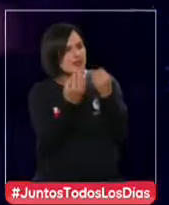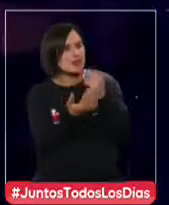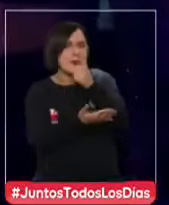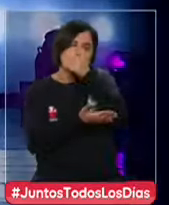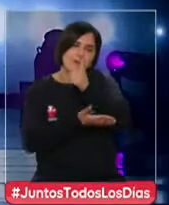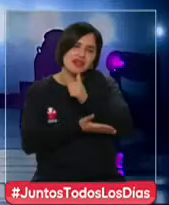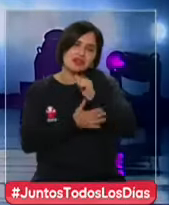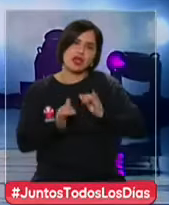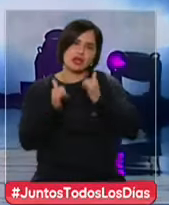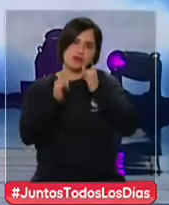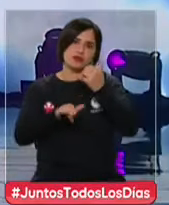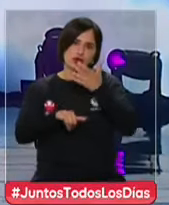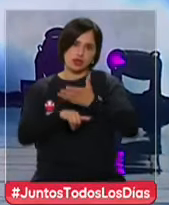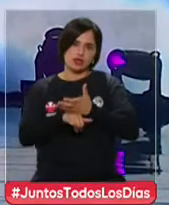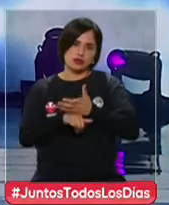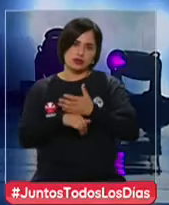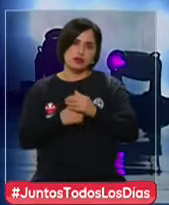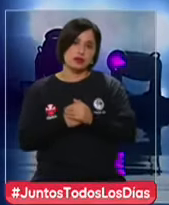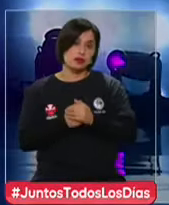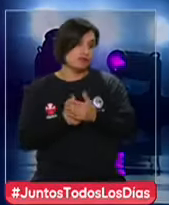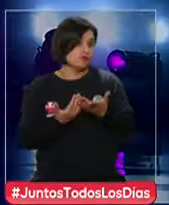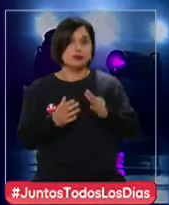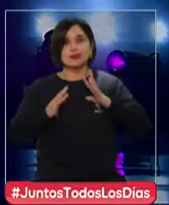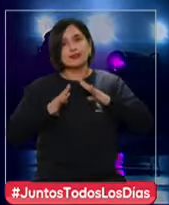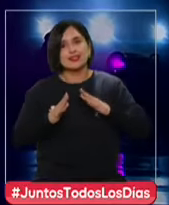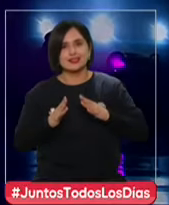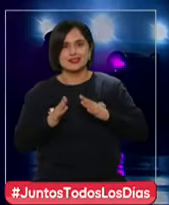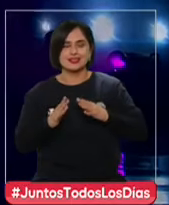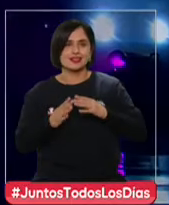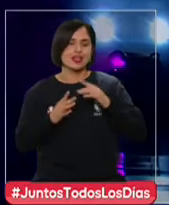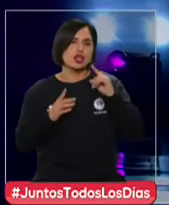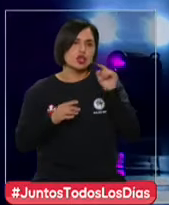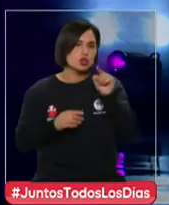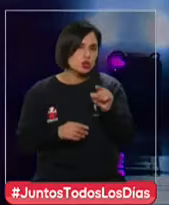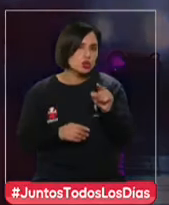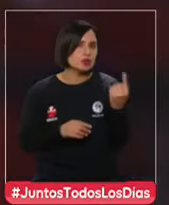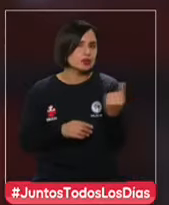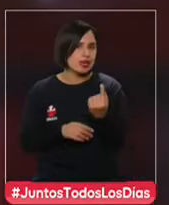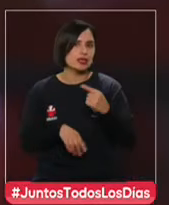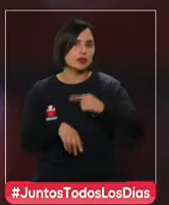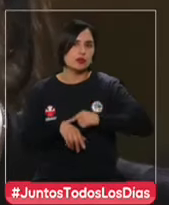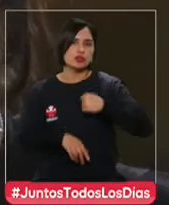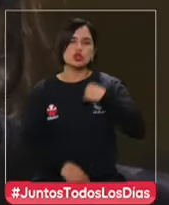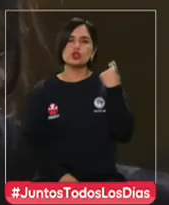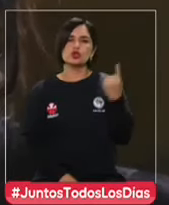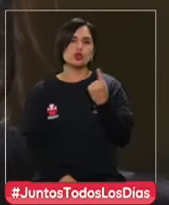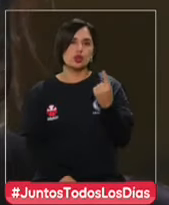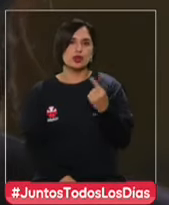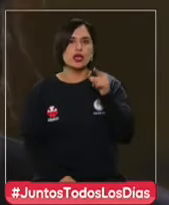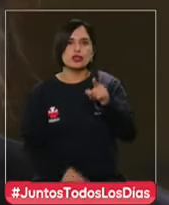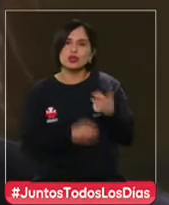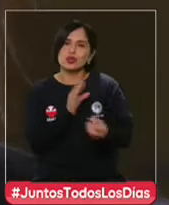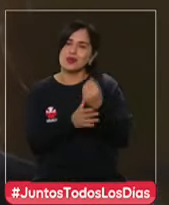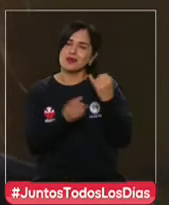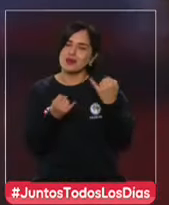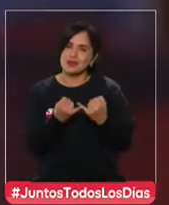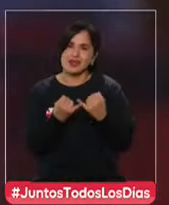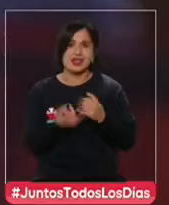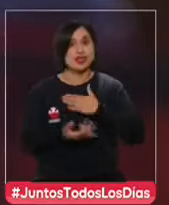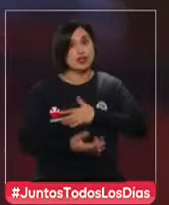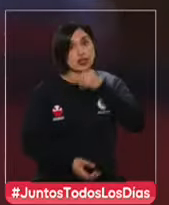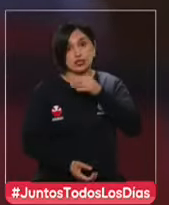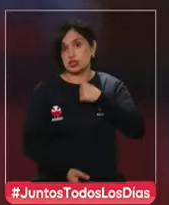disfrutar lo que tengo y a ser feliz. Tú llegaste en un momento en el cual yo me sentía muy sola. Fuiste una nueva amiga y quiero que